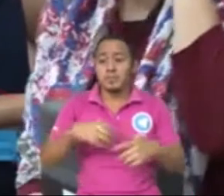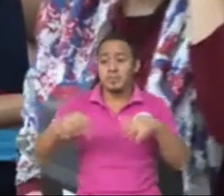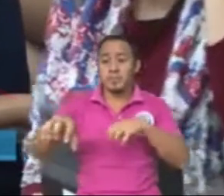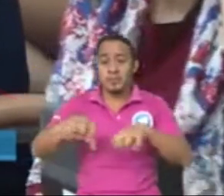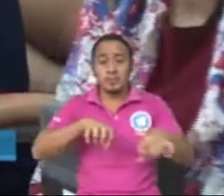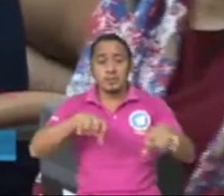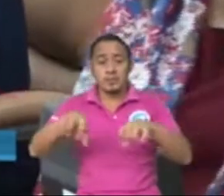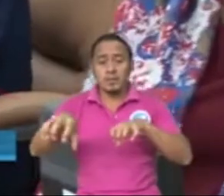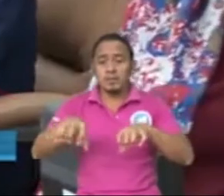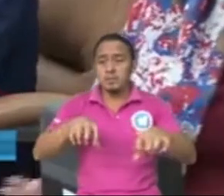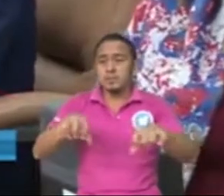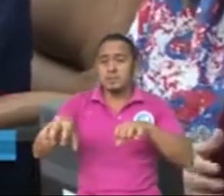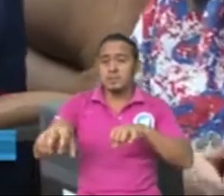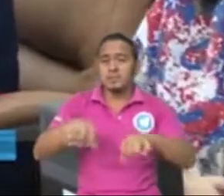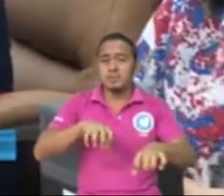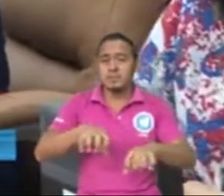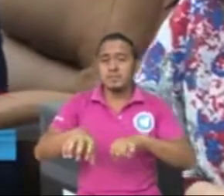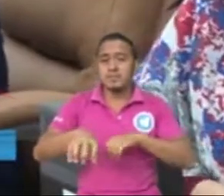actividad